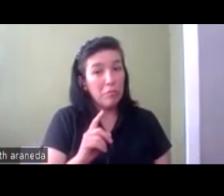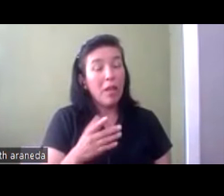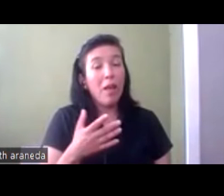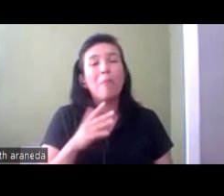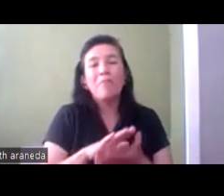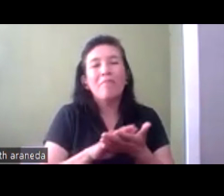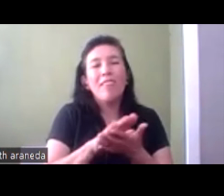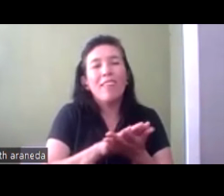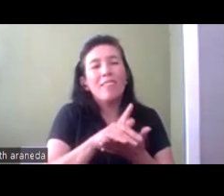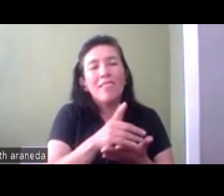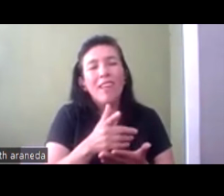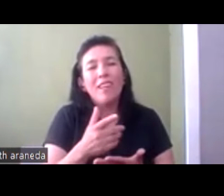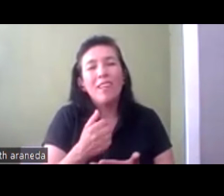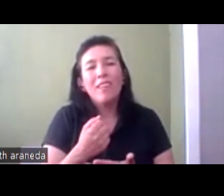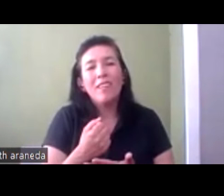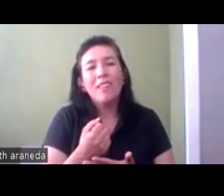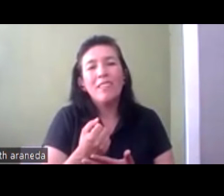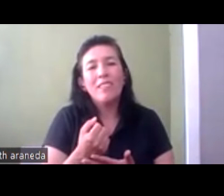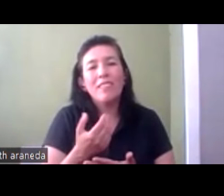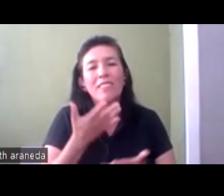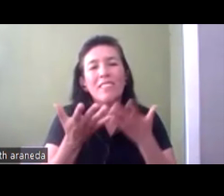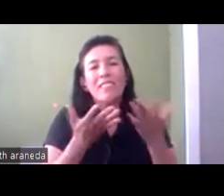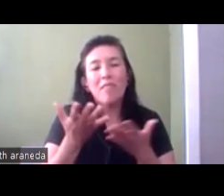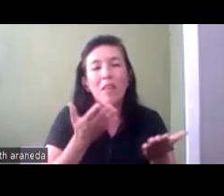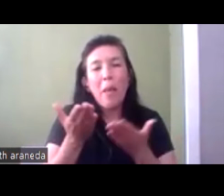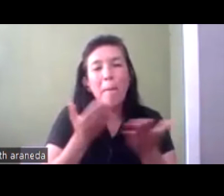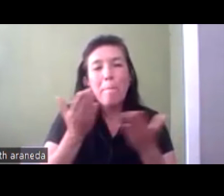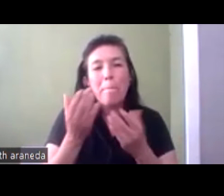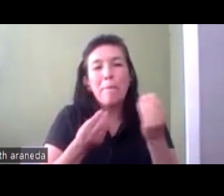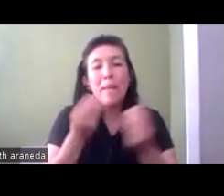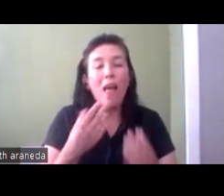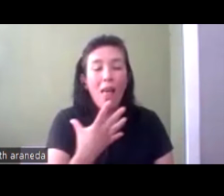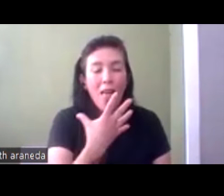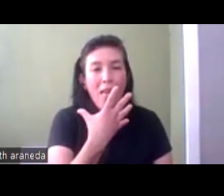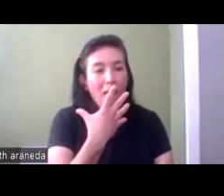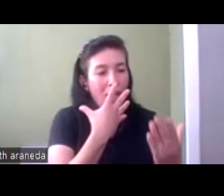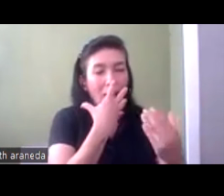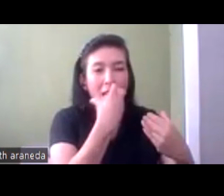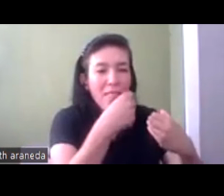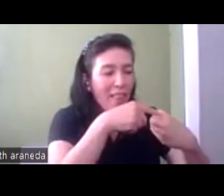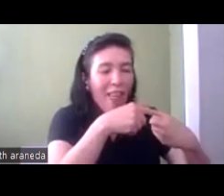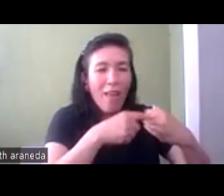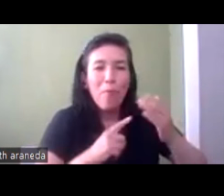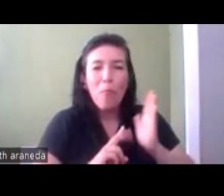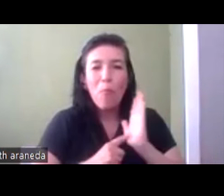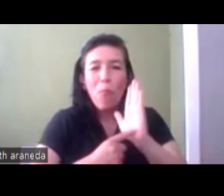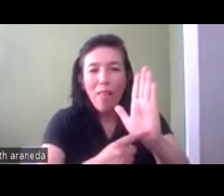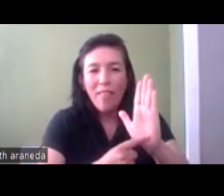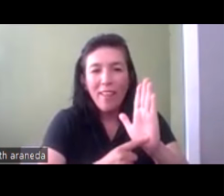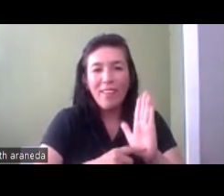Actúa como, se ha planteado que probablemente que eran medios que buscaban un efecto cautivador y de representación de la experiencia o visión ritual de su